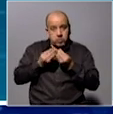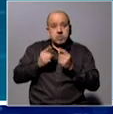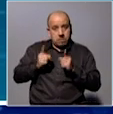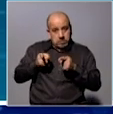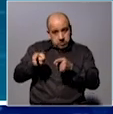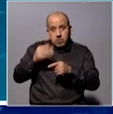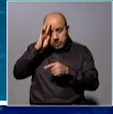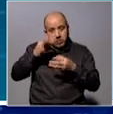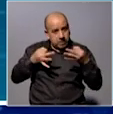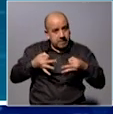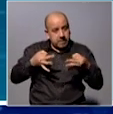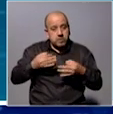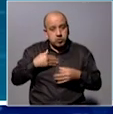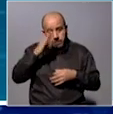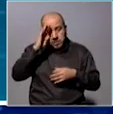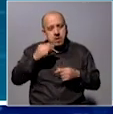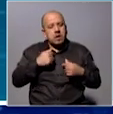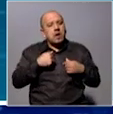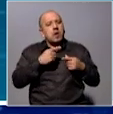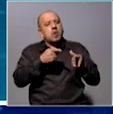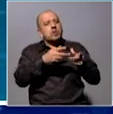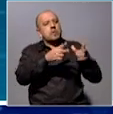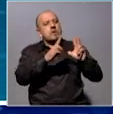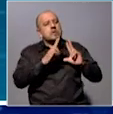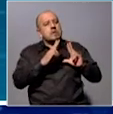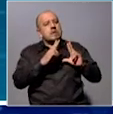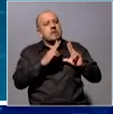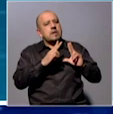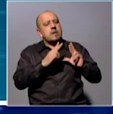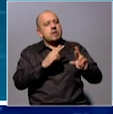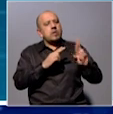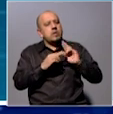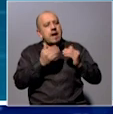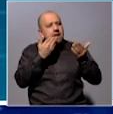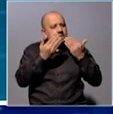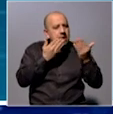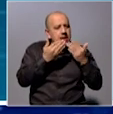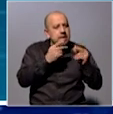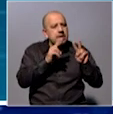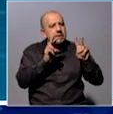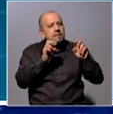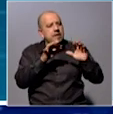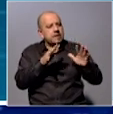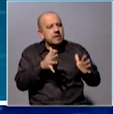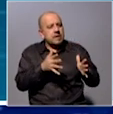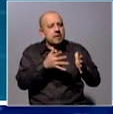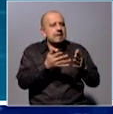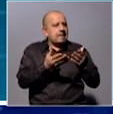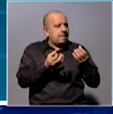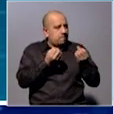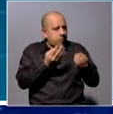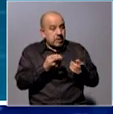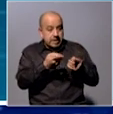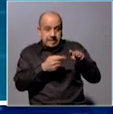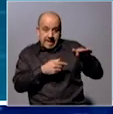esto, sinceramente. Recién lo escuchaba en la primera respuesta, hablar de ese abordaje dual, porque es